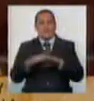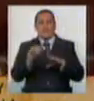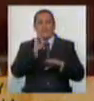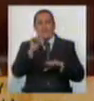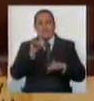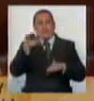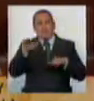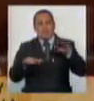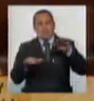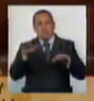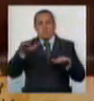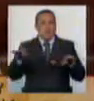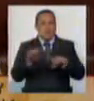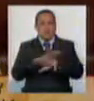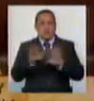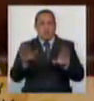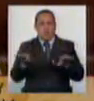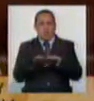inequidad remunerativa.